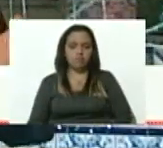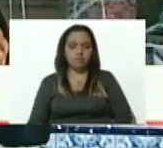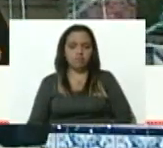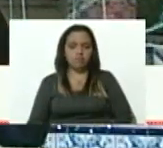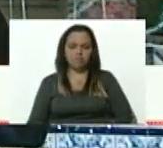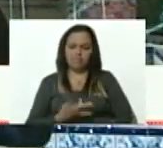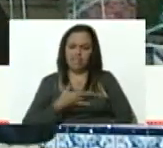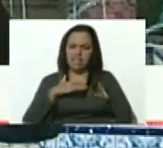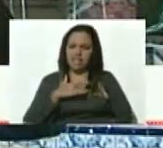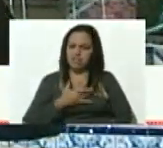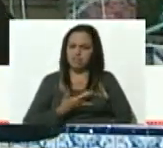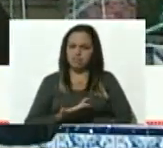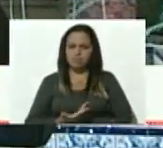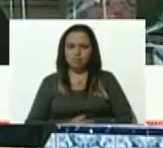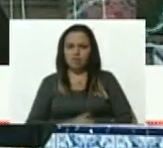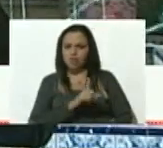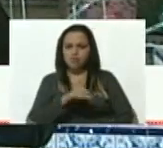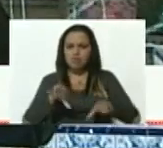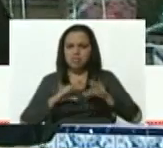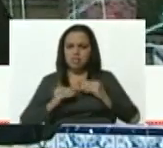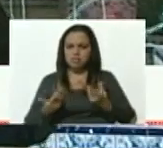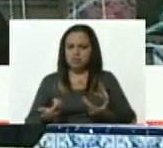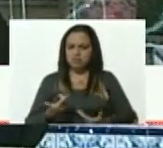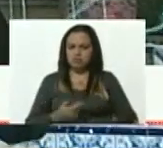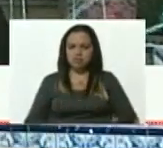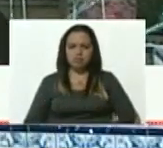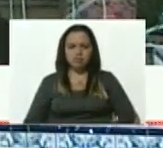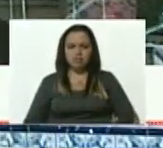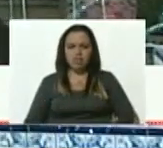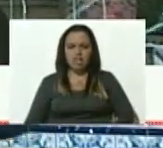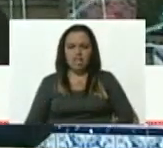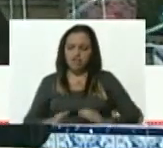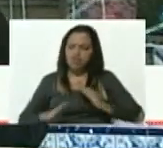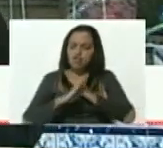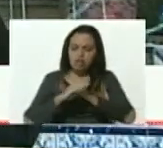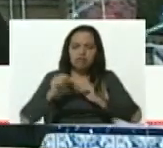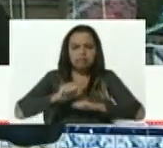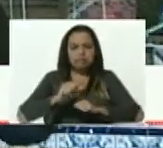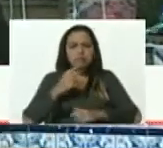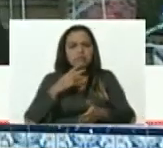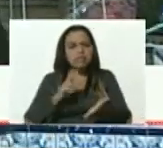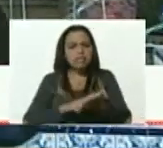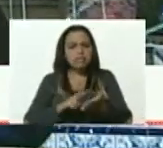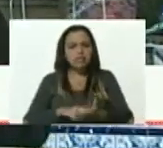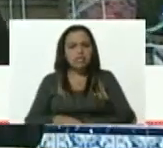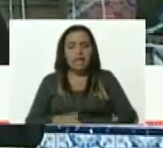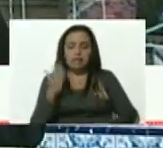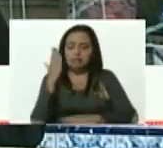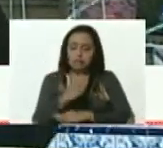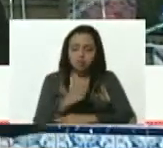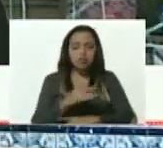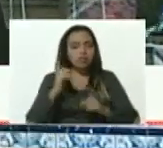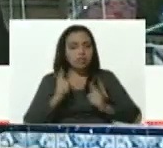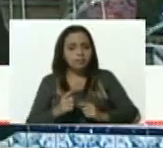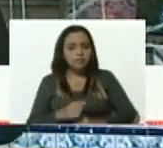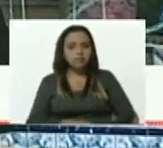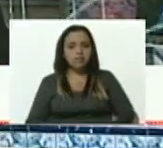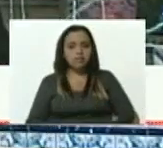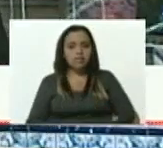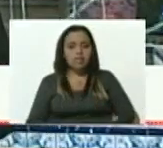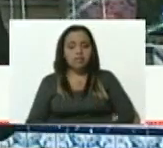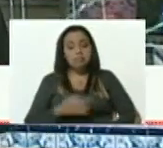¿Qué es eso? No acepto excusas. El bloqueo es un factor, la sanción es un factor.